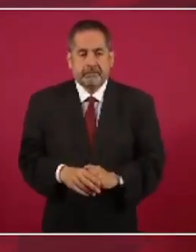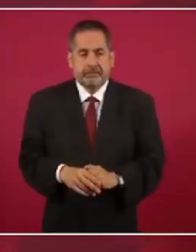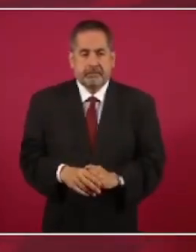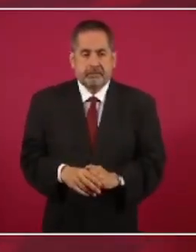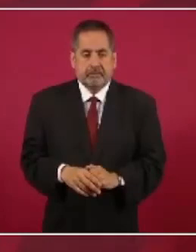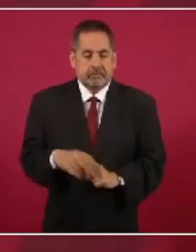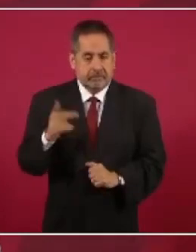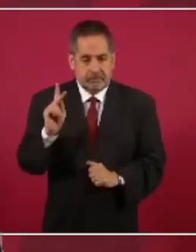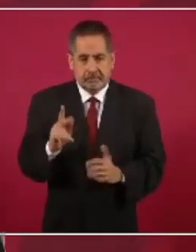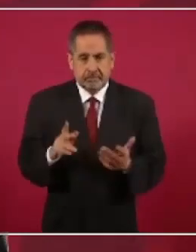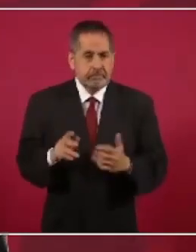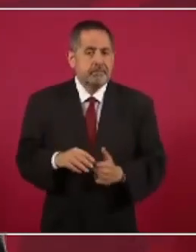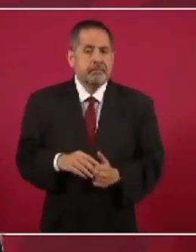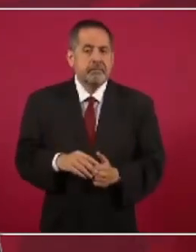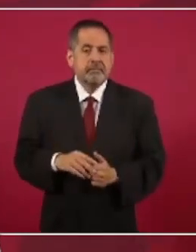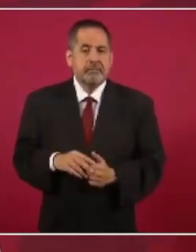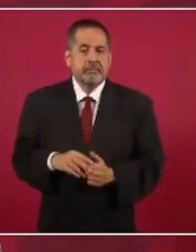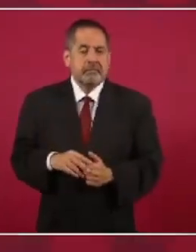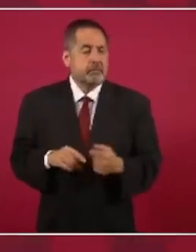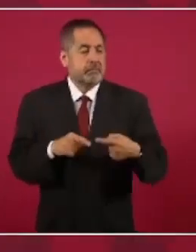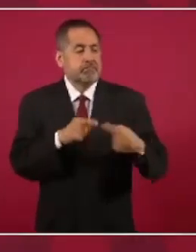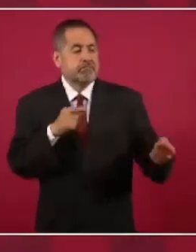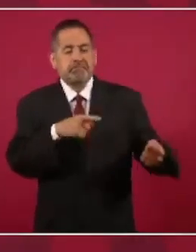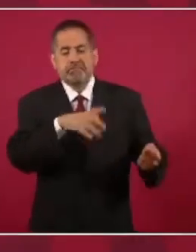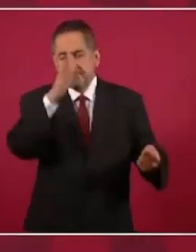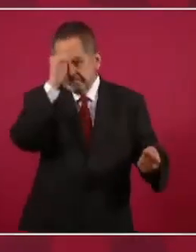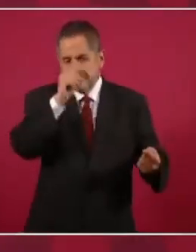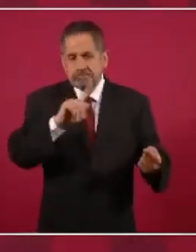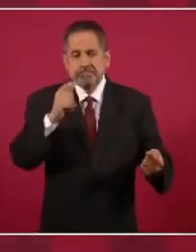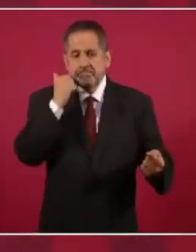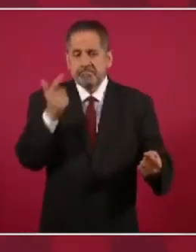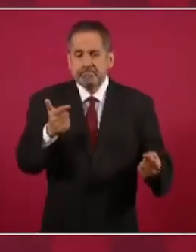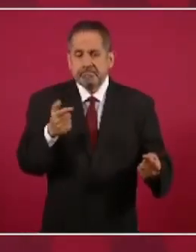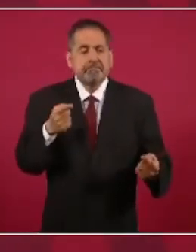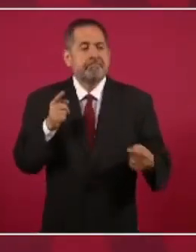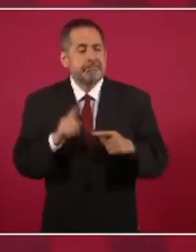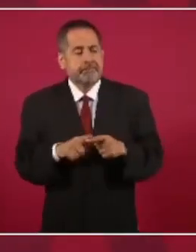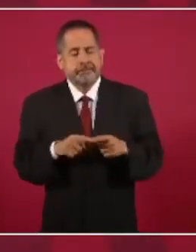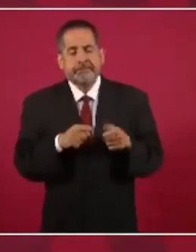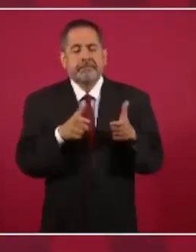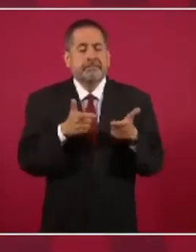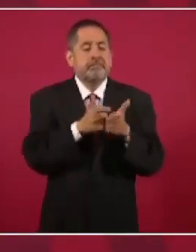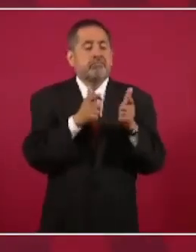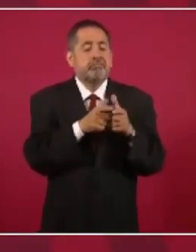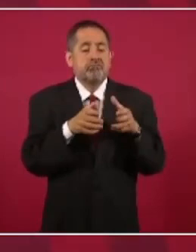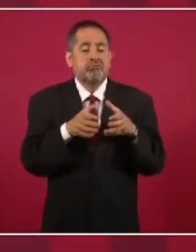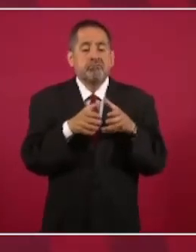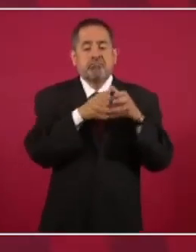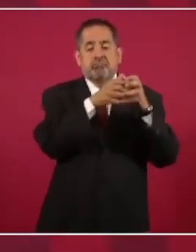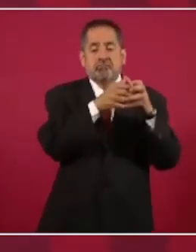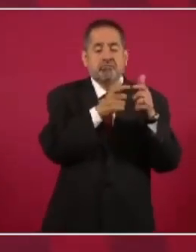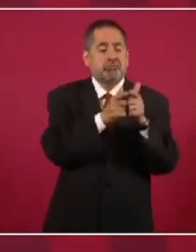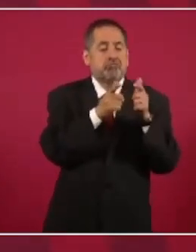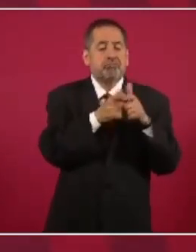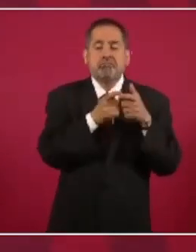Pero ¿quiénes no están de acuerdo? Pues la élite.